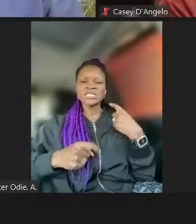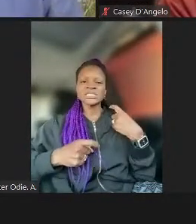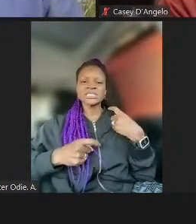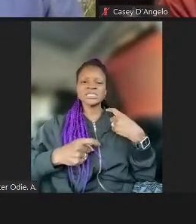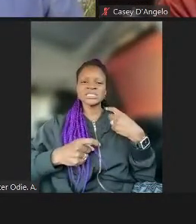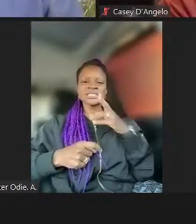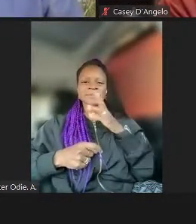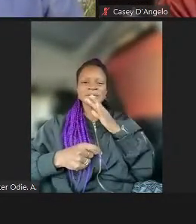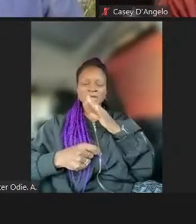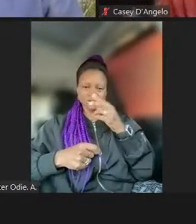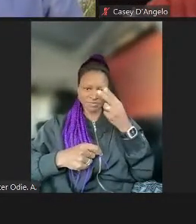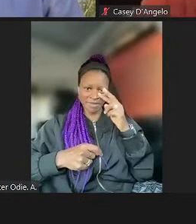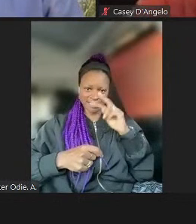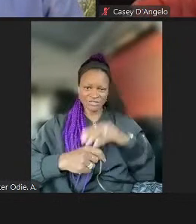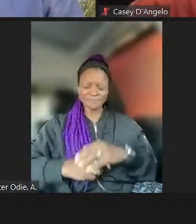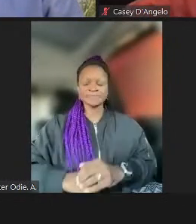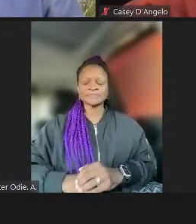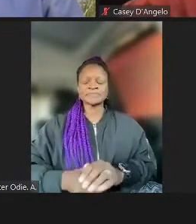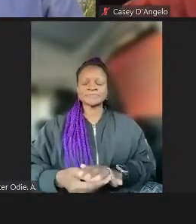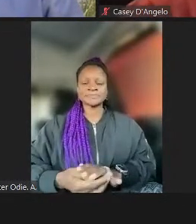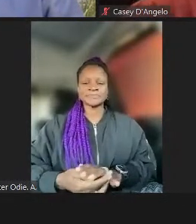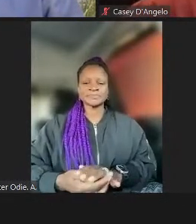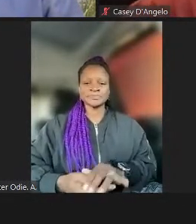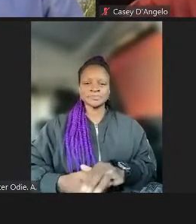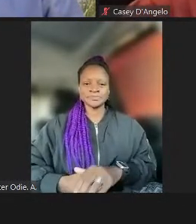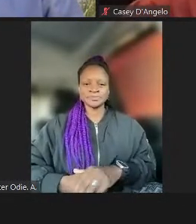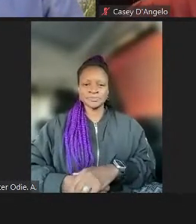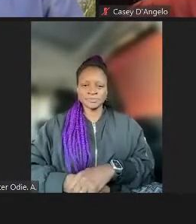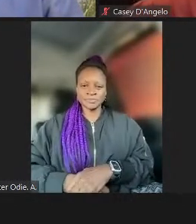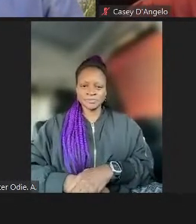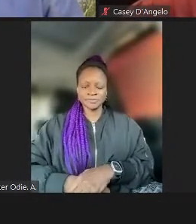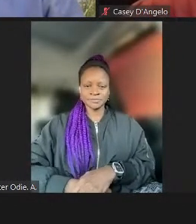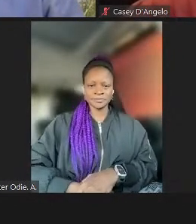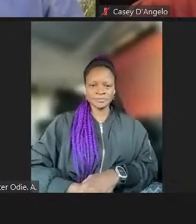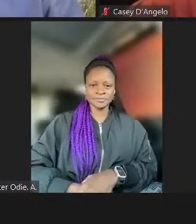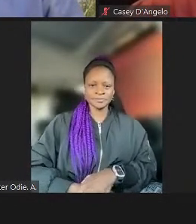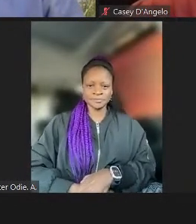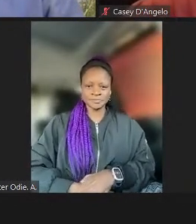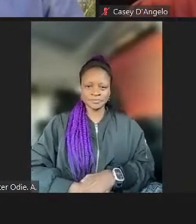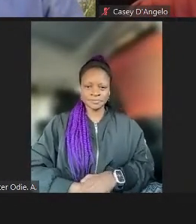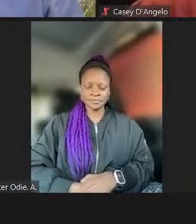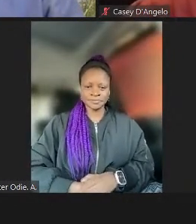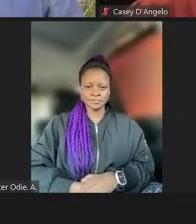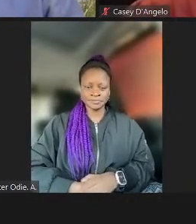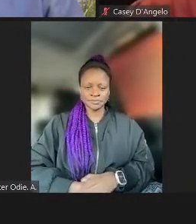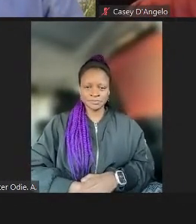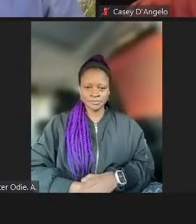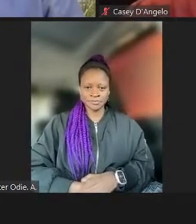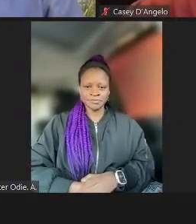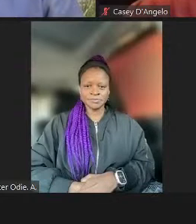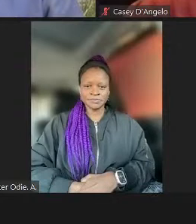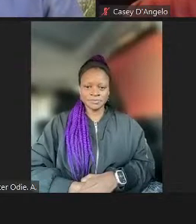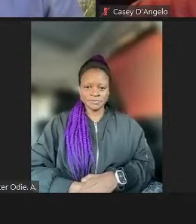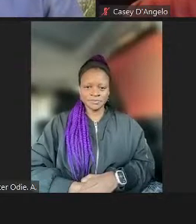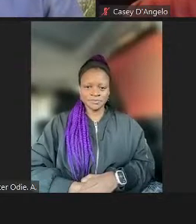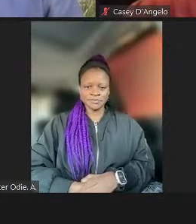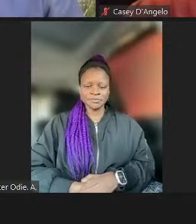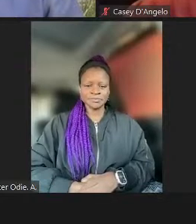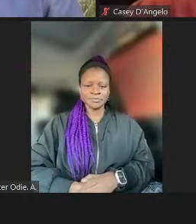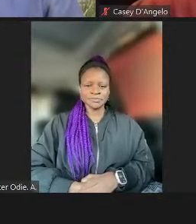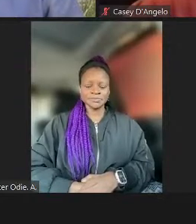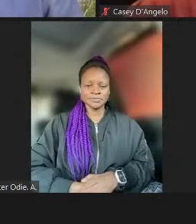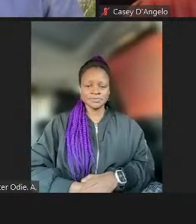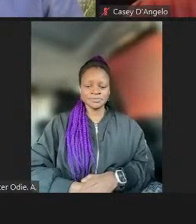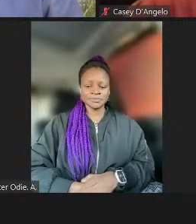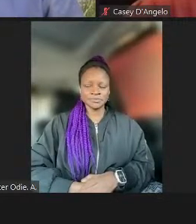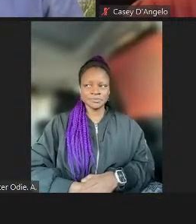Buenas tardes y bienvenidos a la sesión informativa. Esta sesión informativa se está transmitiendo en vivo por nuestro canal de YouTube